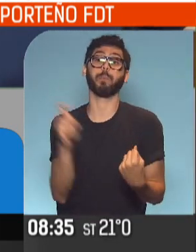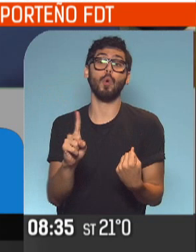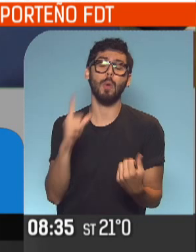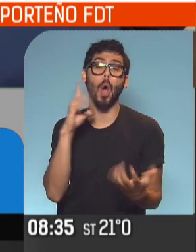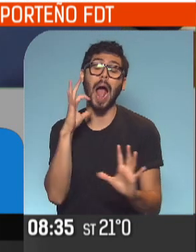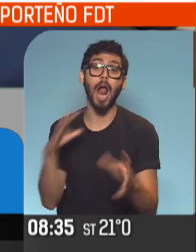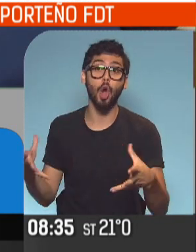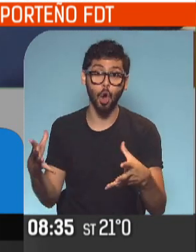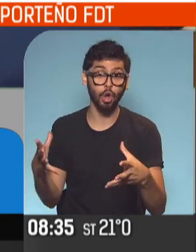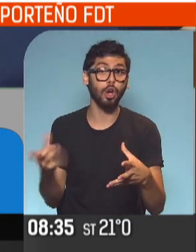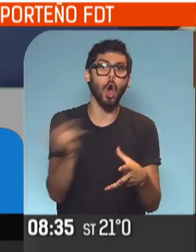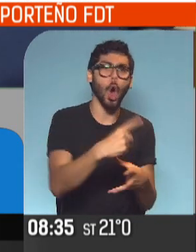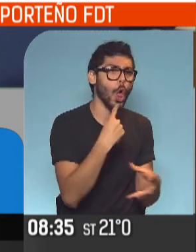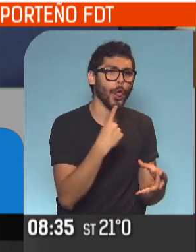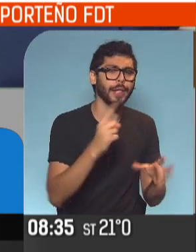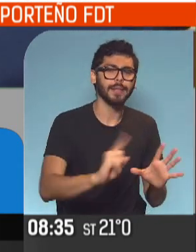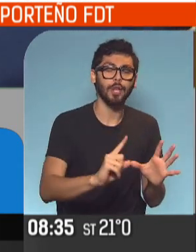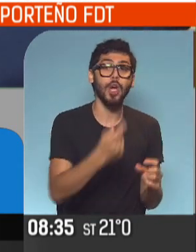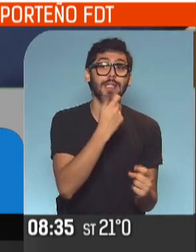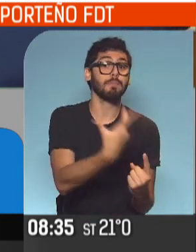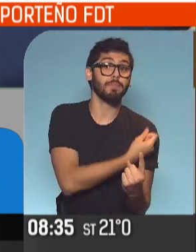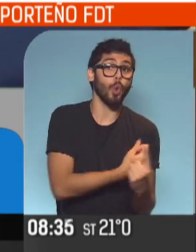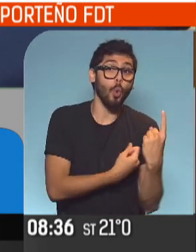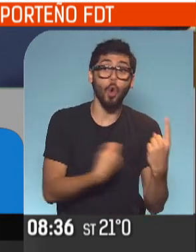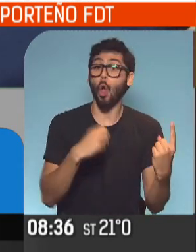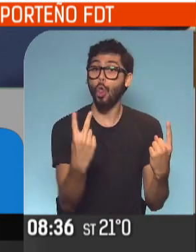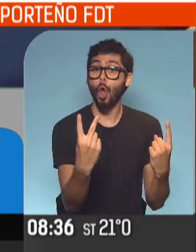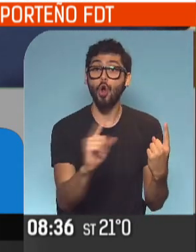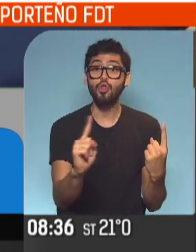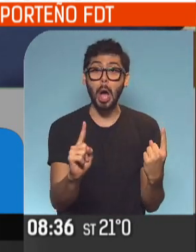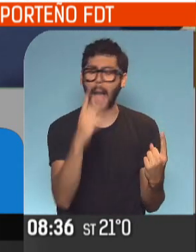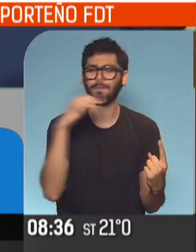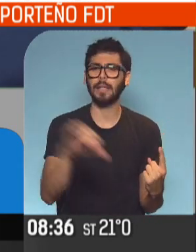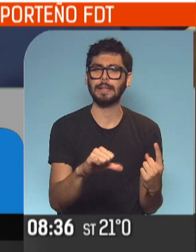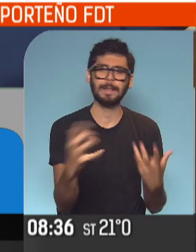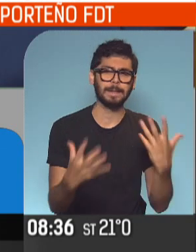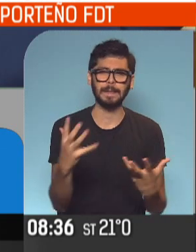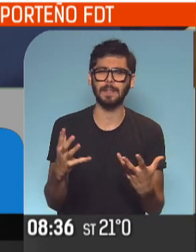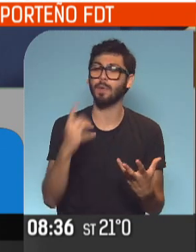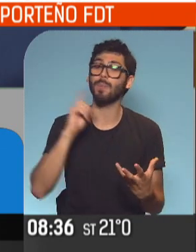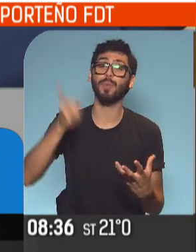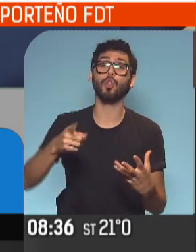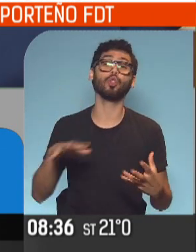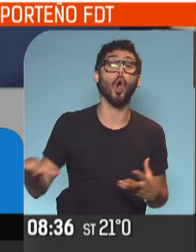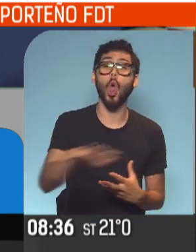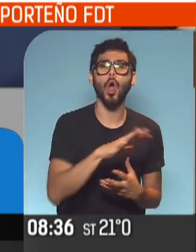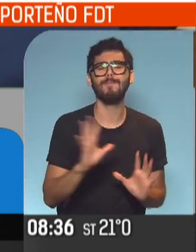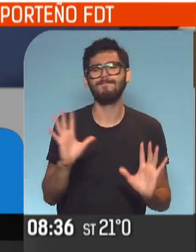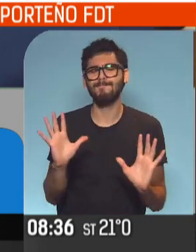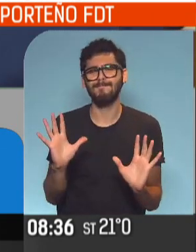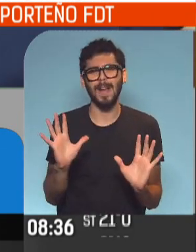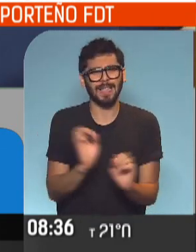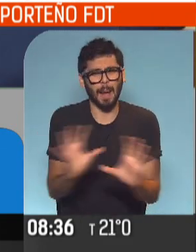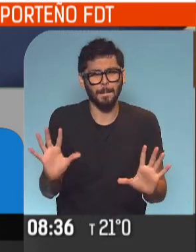le das la primera y la segunda en realidad no funciona pues pese que es un error hacer generalizaciones como también es un error hablar de lo que uno no sabe solamente